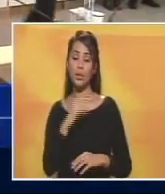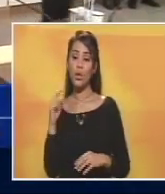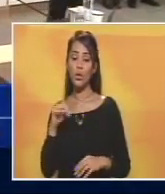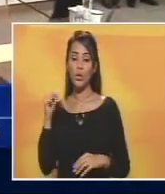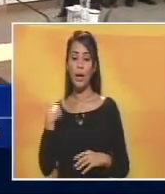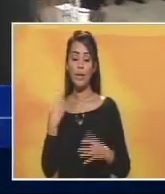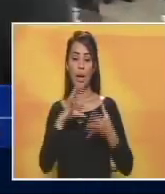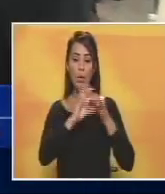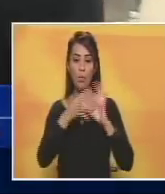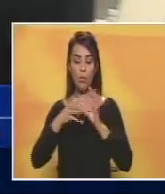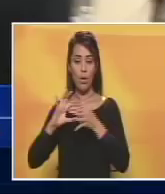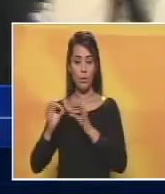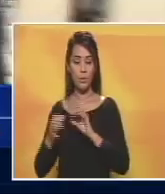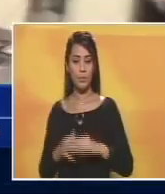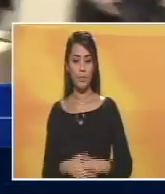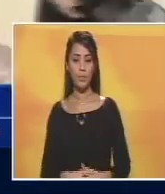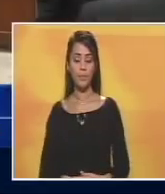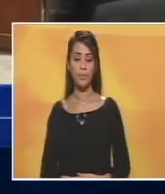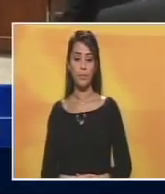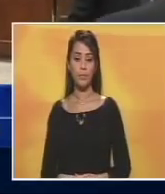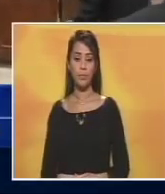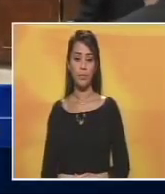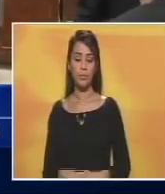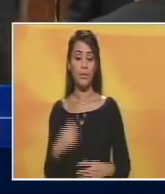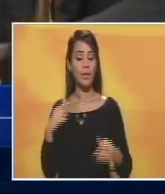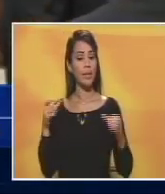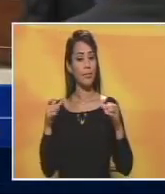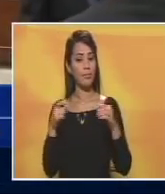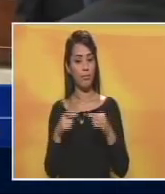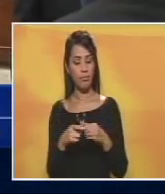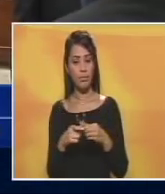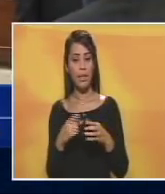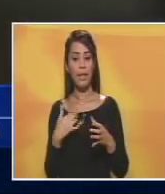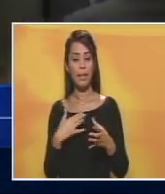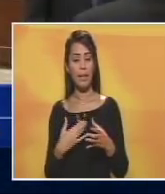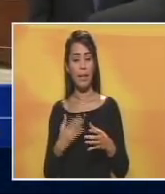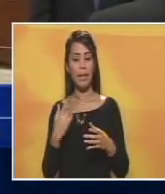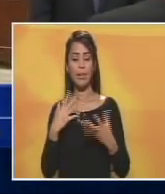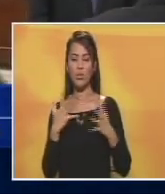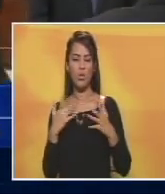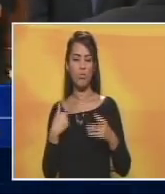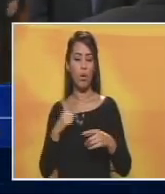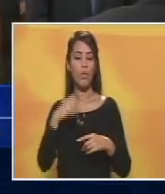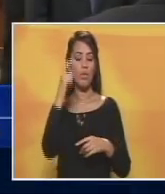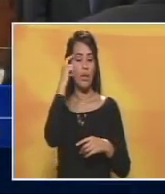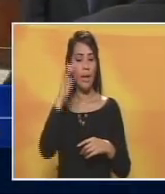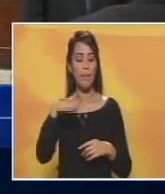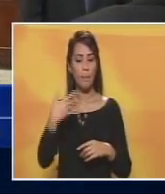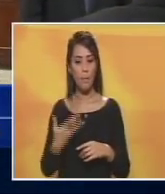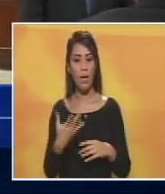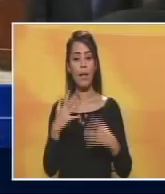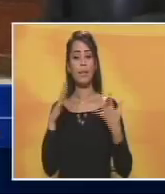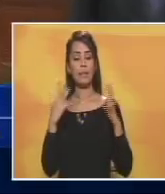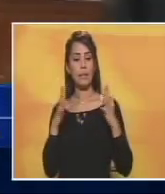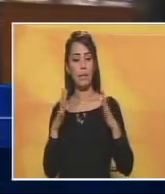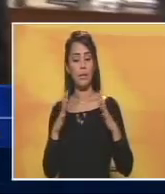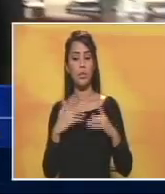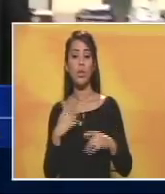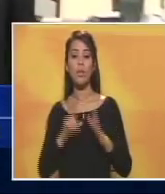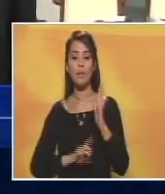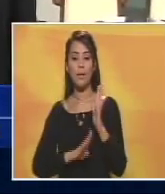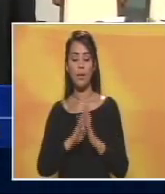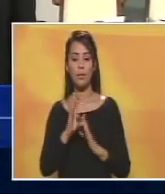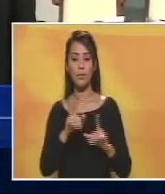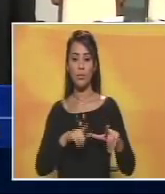Juegos Olímpicos de Pyongyang. El encuentro de alto nivel se celebrará un día después de la ceremonia de apertura y se desarrollará